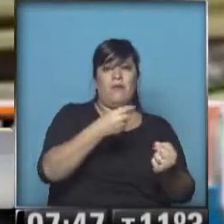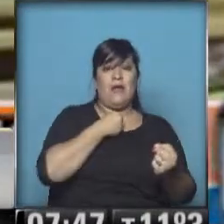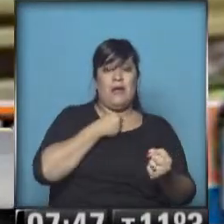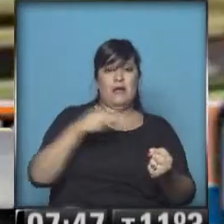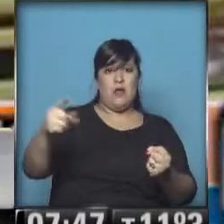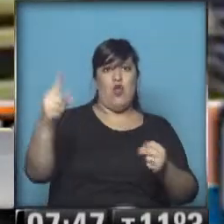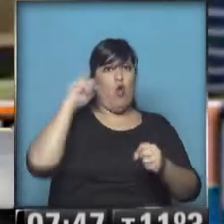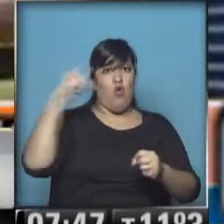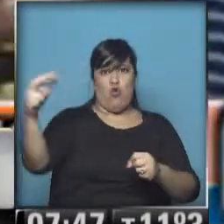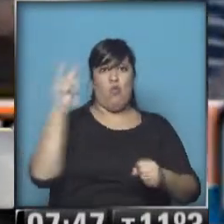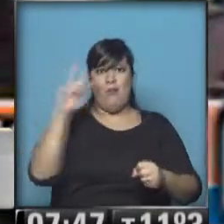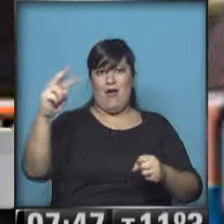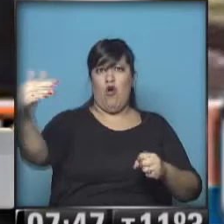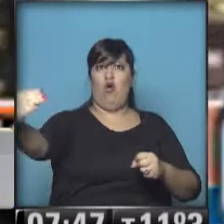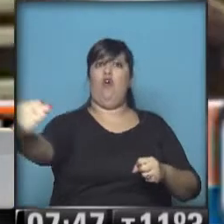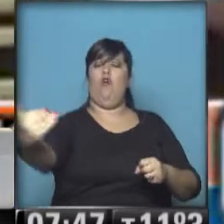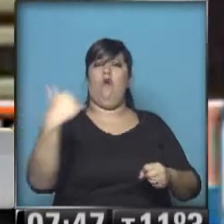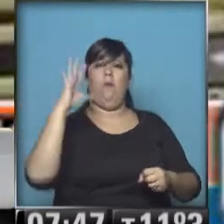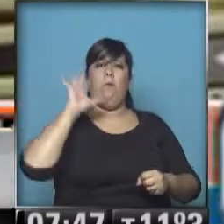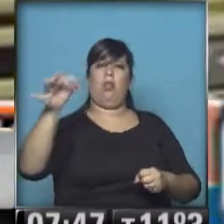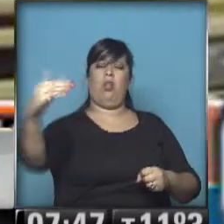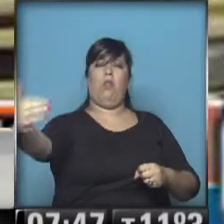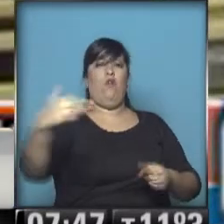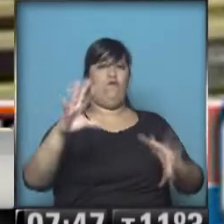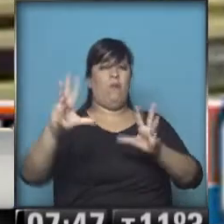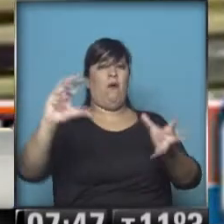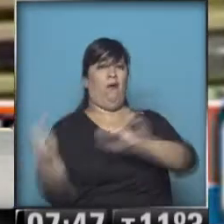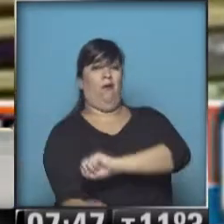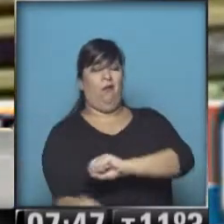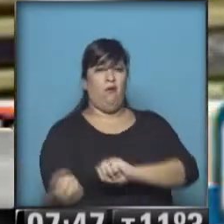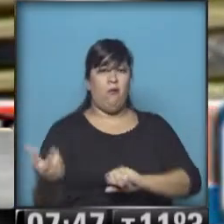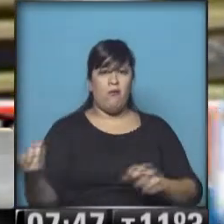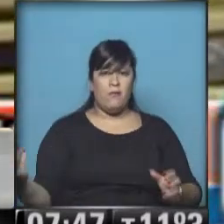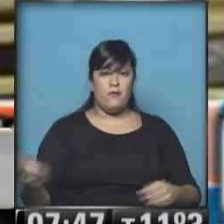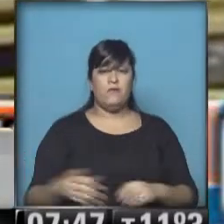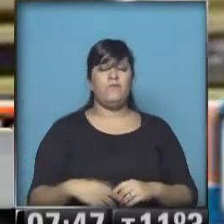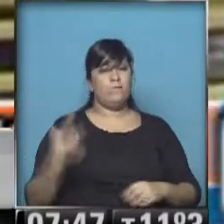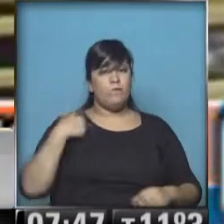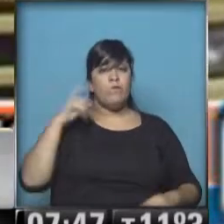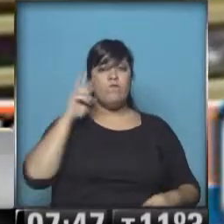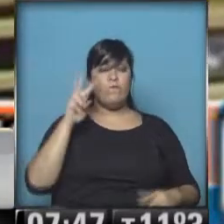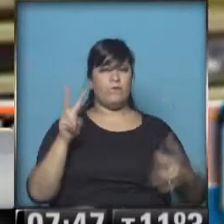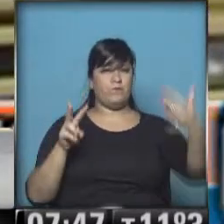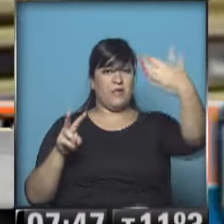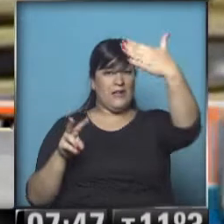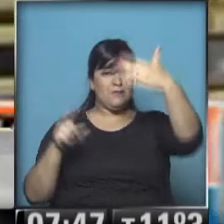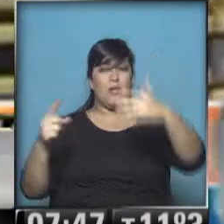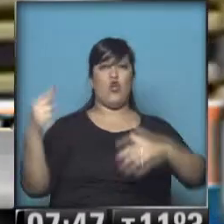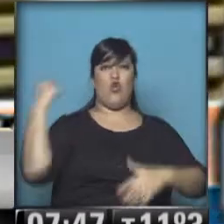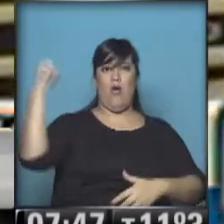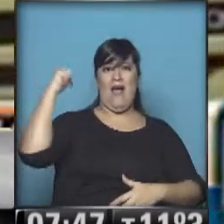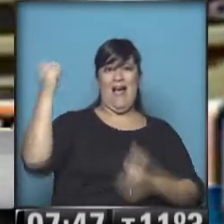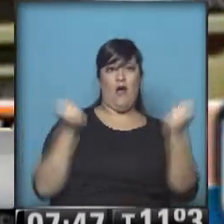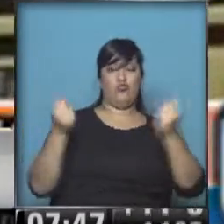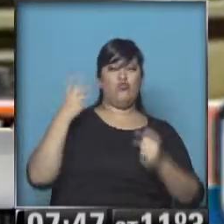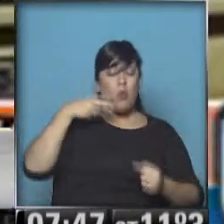viene este loco. Me vengo. Haciendo una maniobra que está Sí, totalmente perdida. yo vengo mirando el espejo porque me viene pasando un auto. Cuando levanto